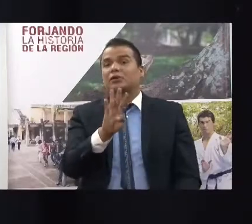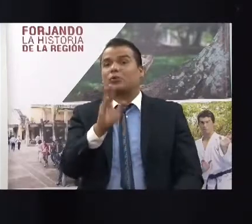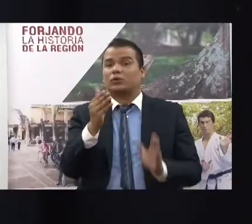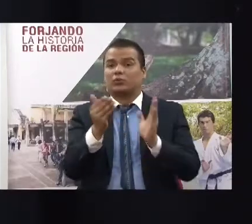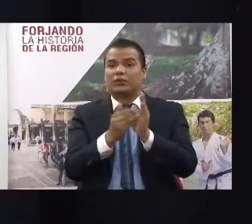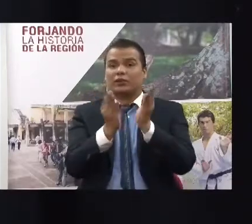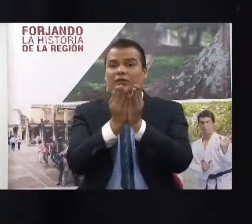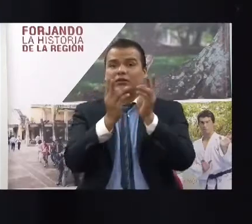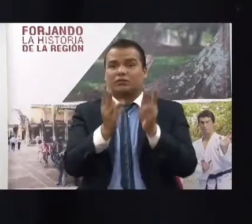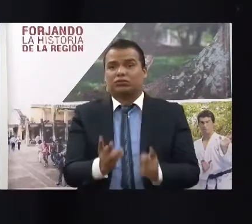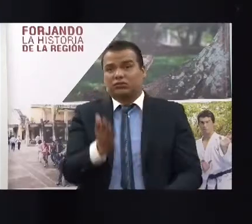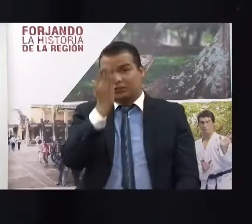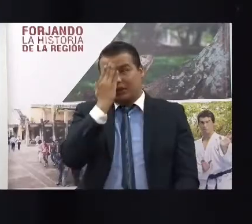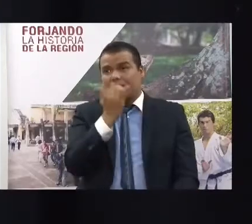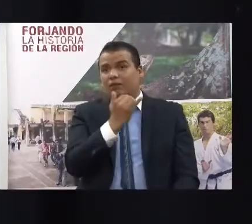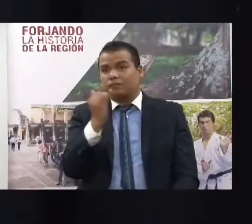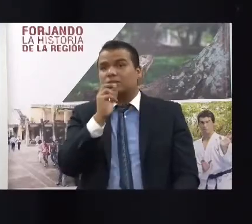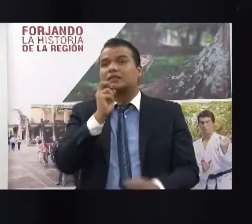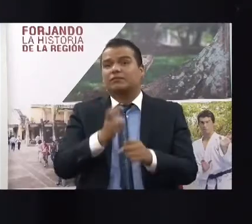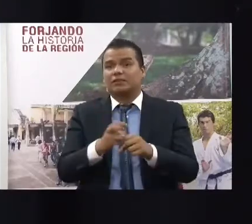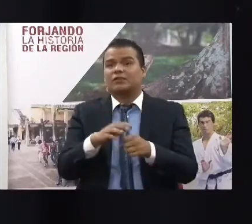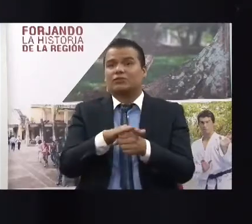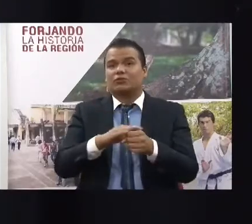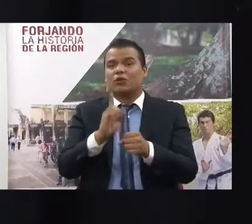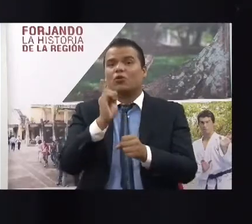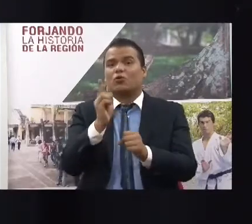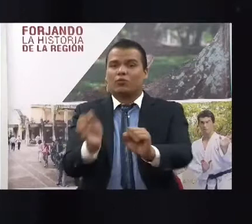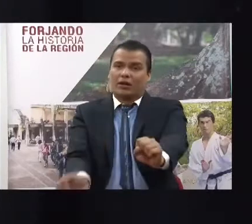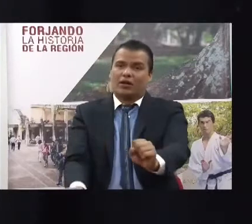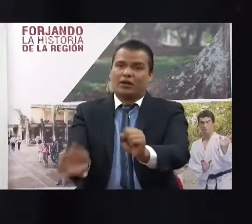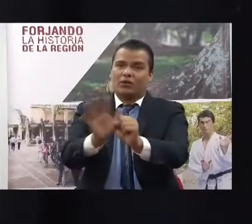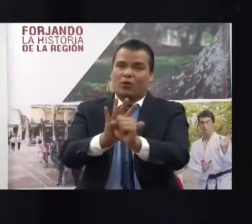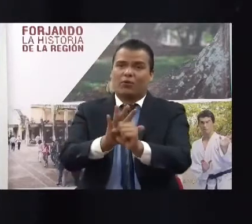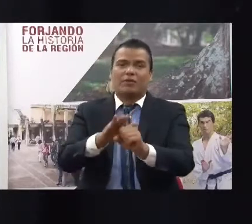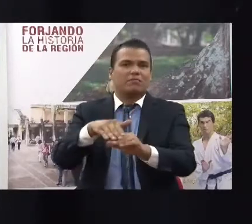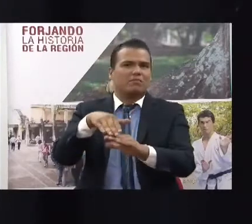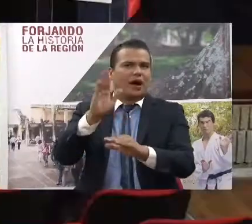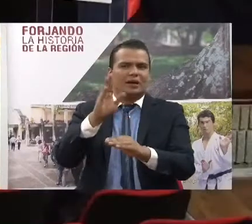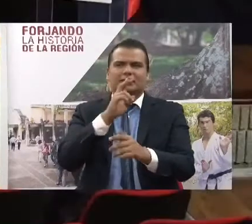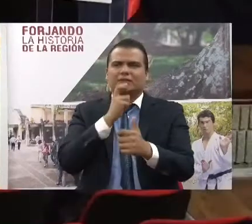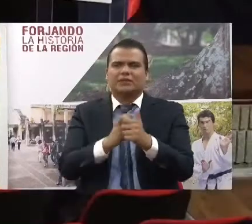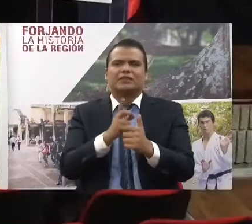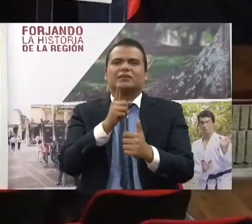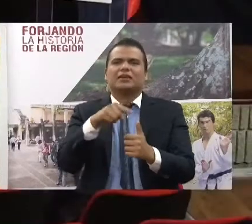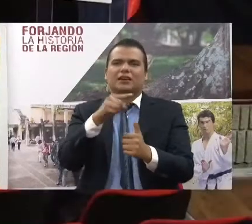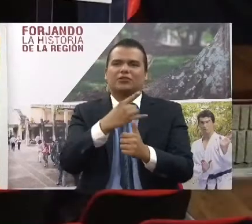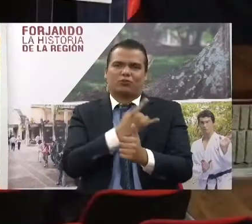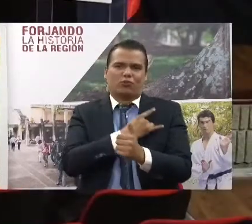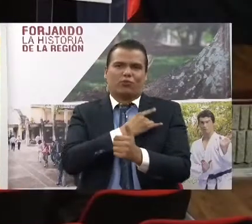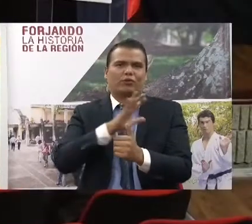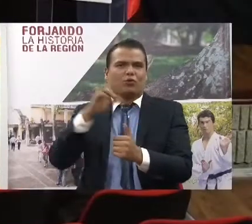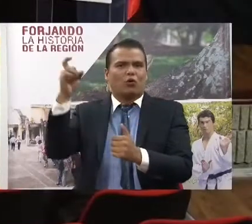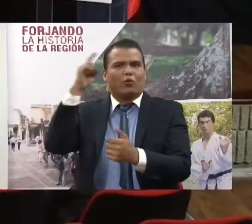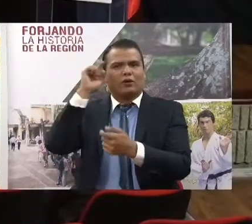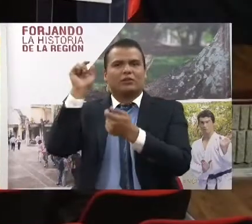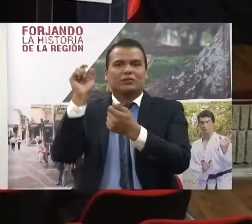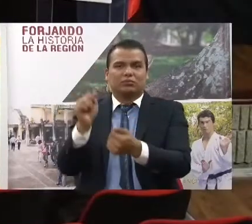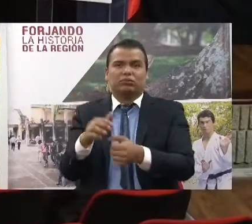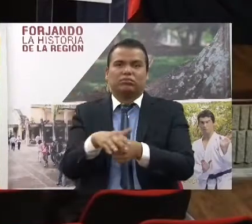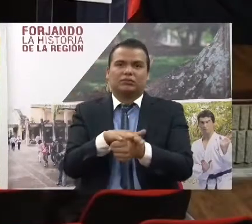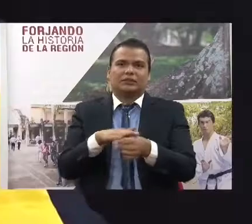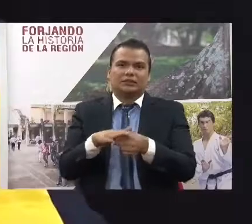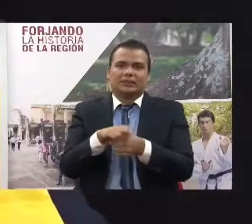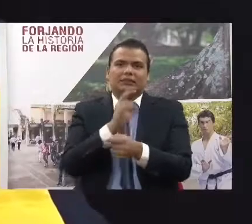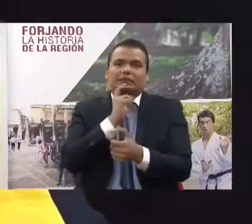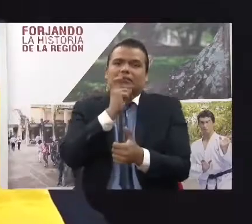sido difícil para muchas universidades públicas y privadas que han tenido incluso problemas considerables